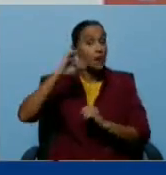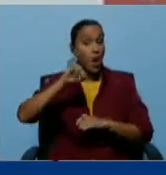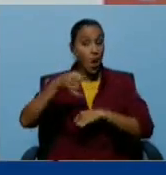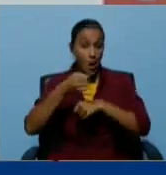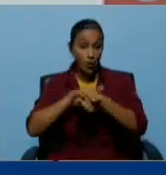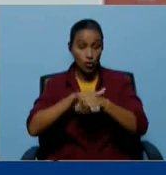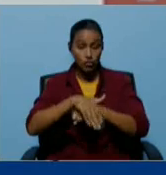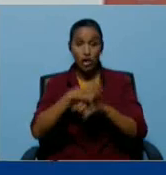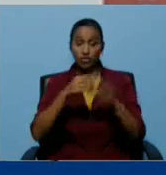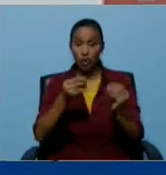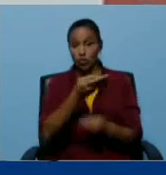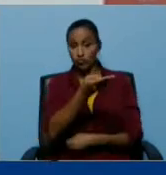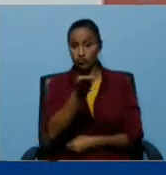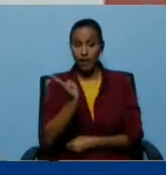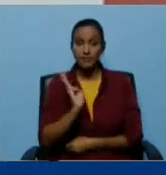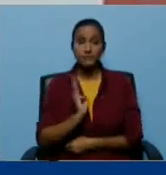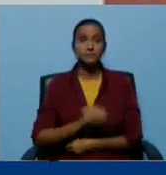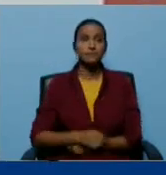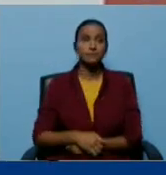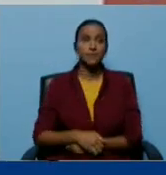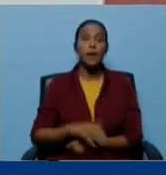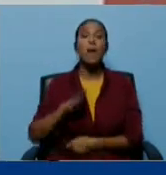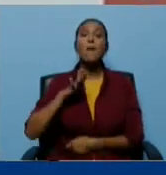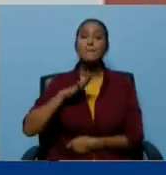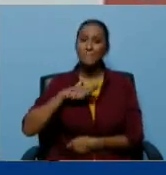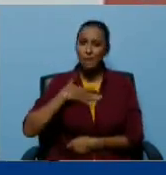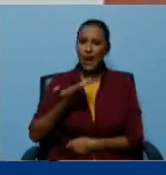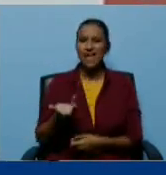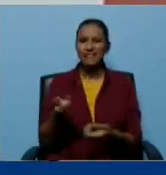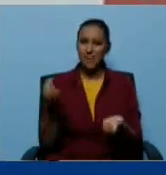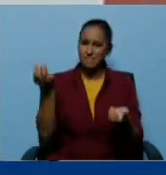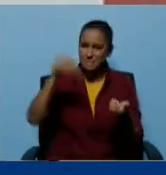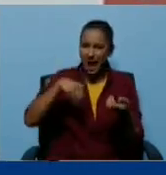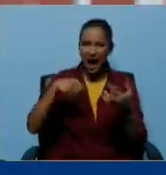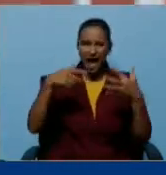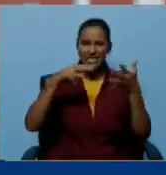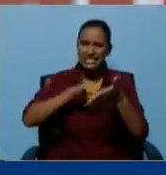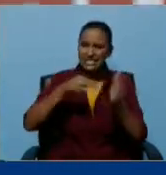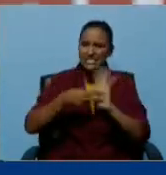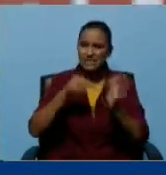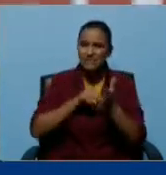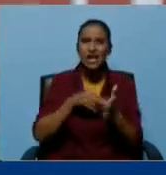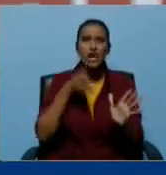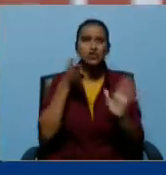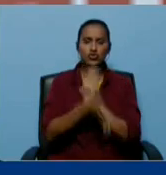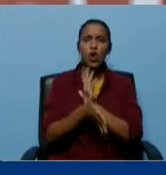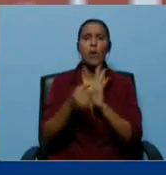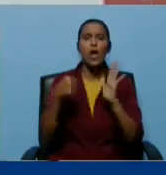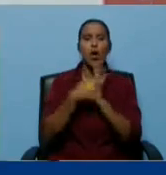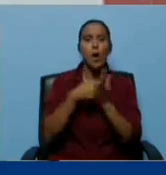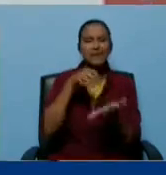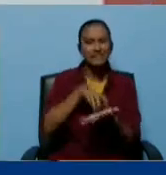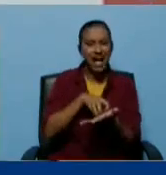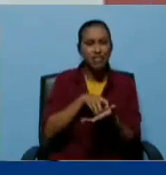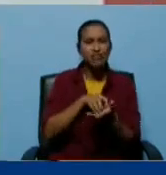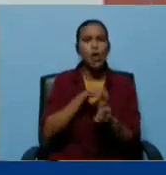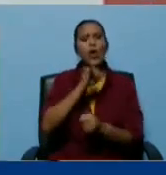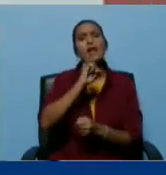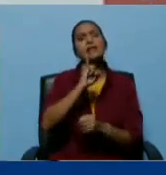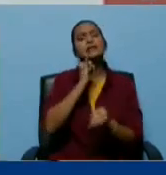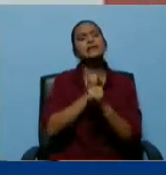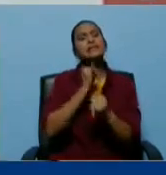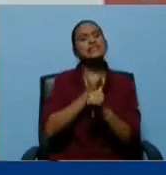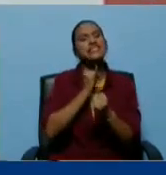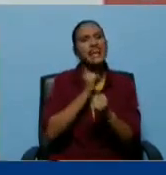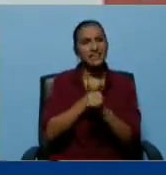compañeros, puede englobar el concepto al cual nos queremos referir. Luis José